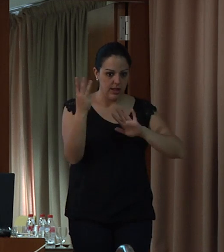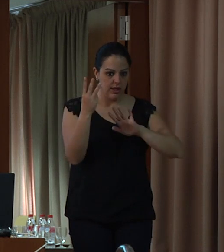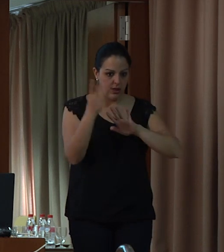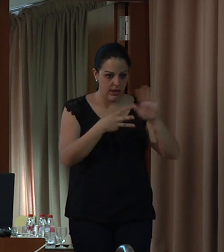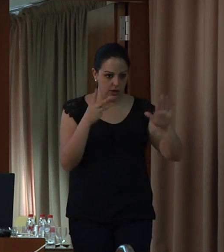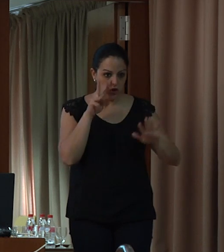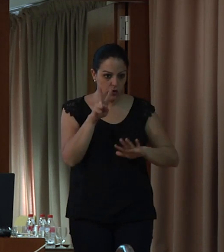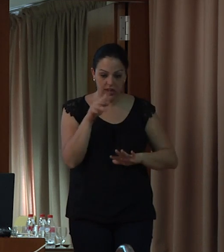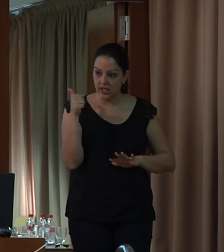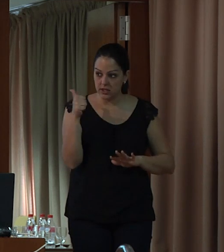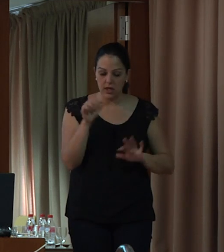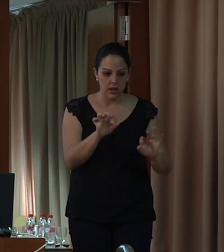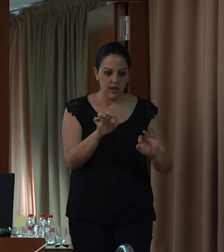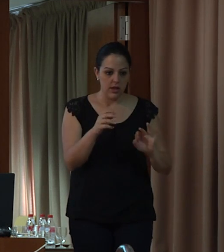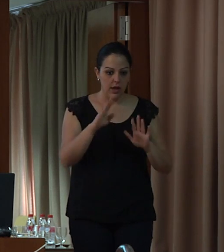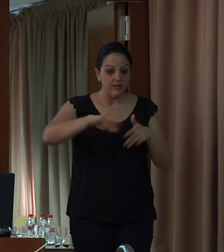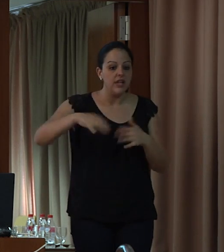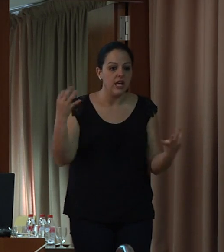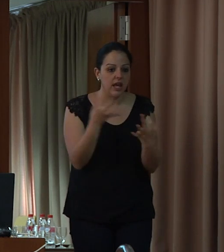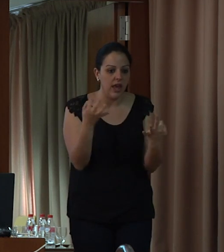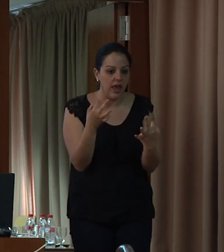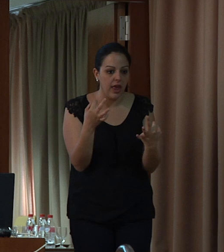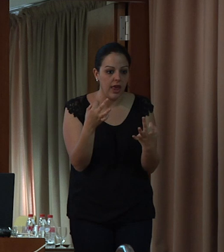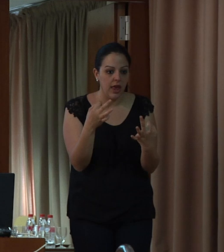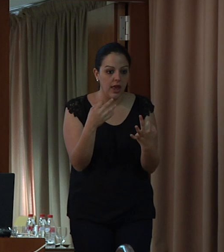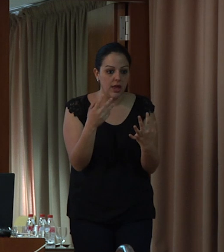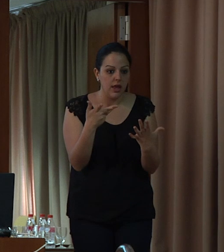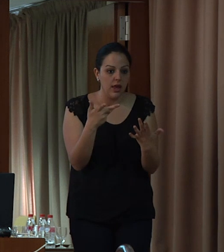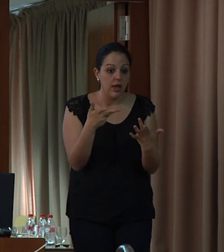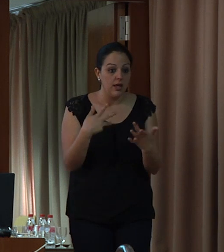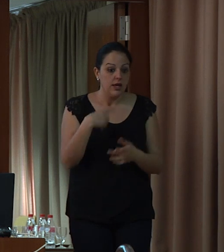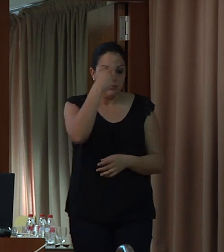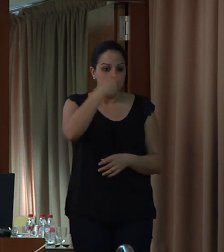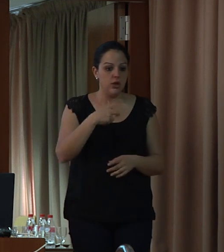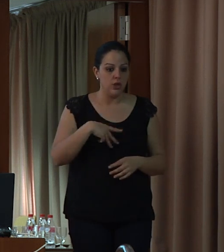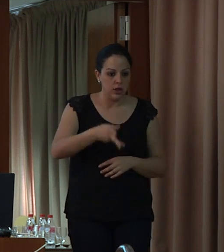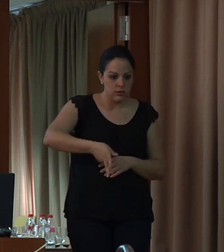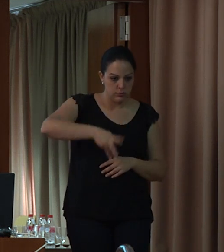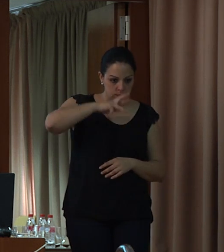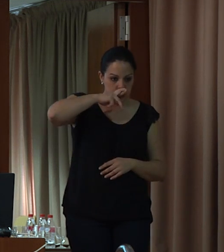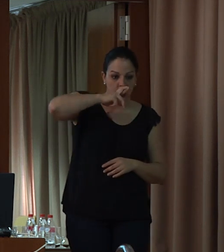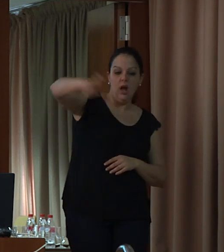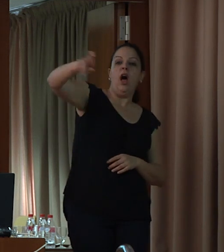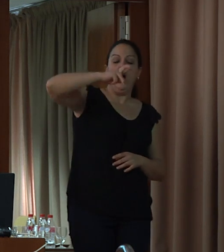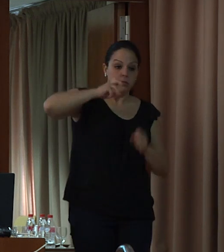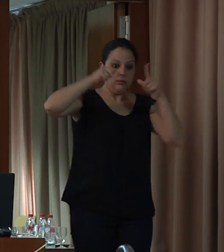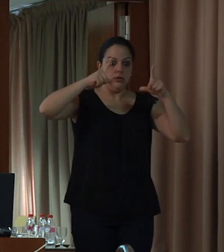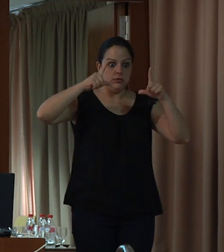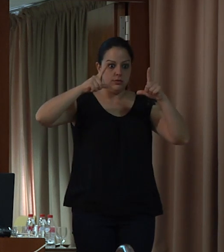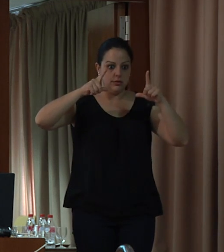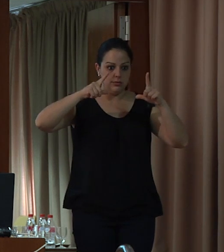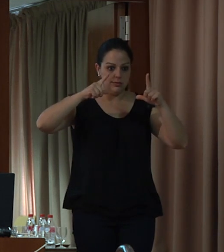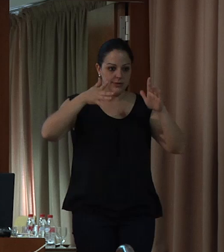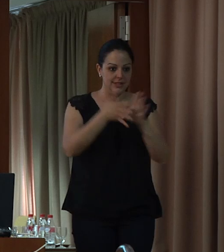estáis viendo, y al final ¿qué ocurre? Pues que la persona da un ronquido y se despierta y no llega nunca a llegar a una fase de